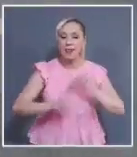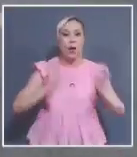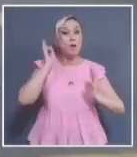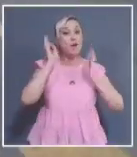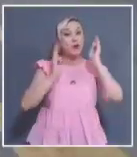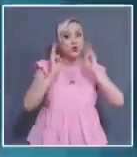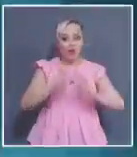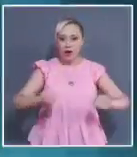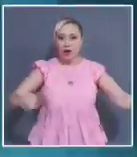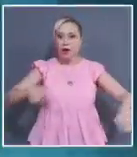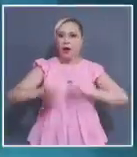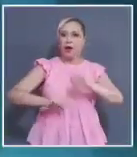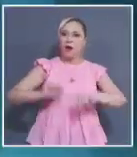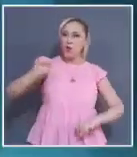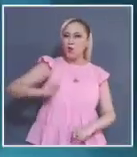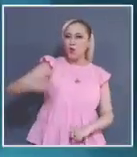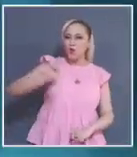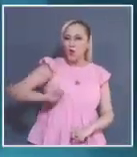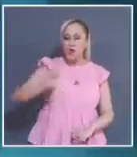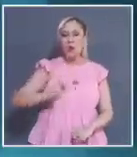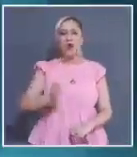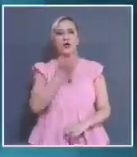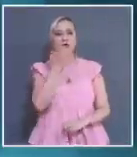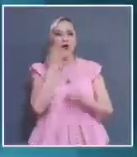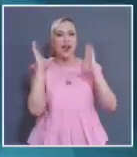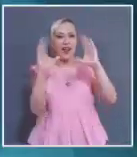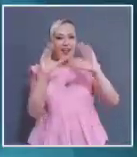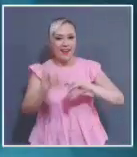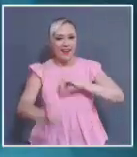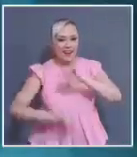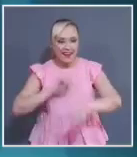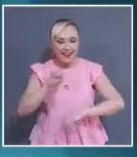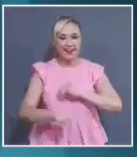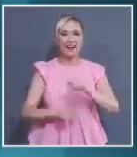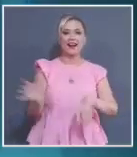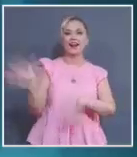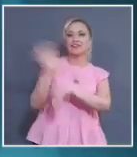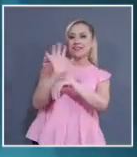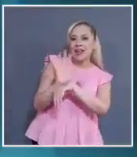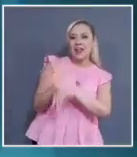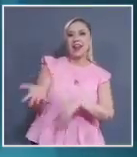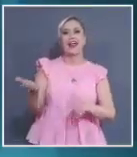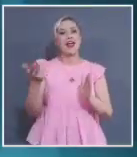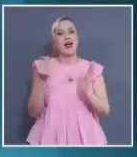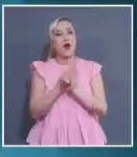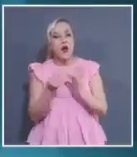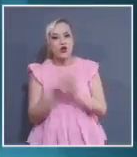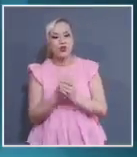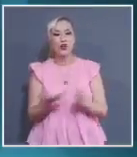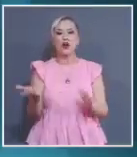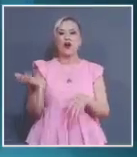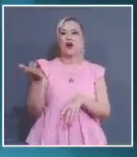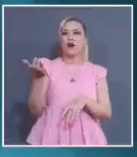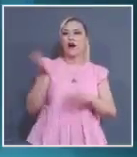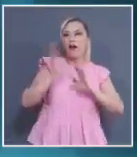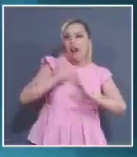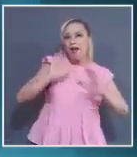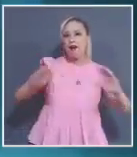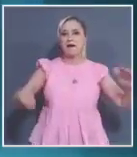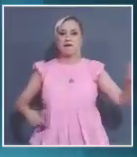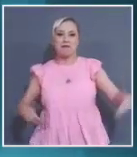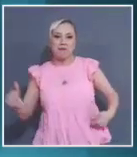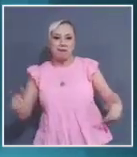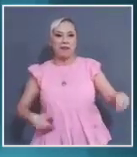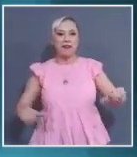de cine, biciescuela y clases de educación vial, talleres, exhibiciones artísticas, música, baile y